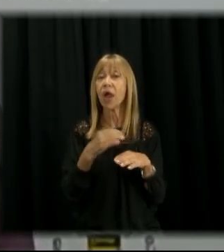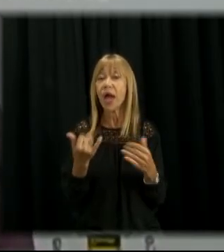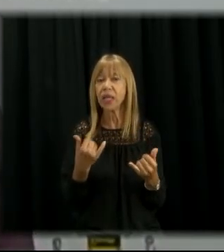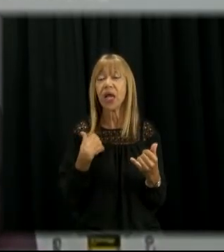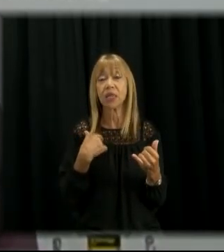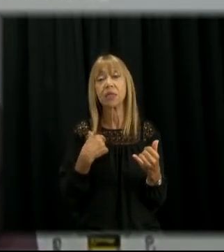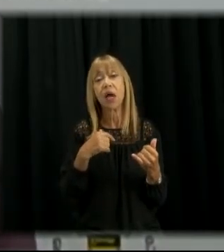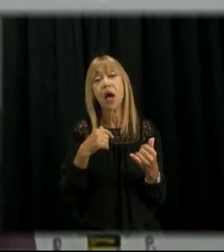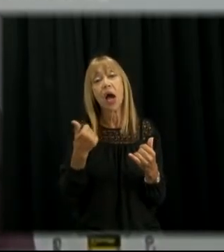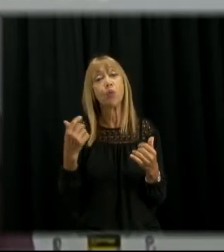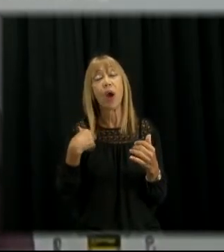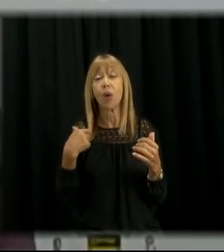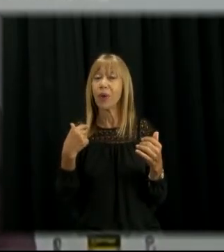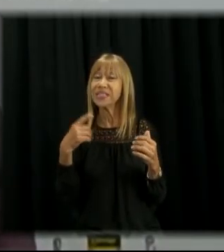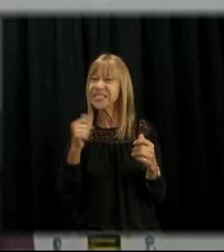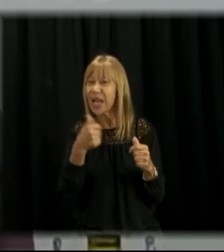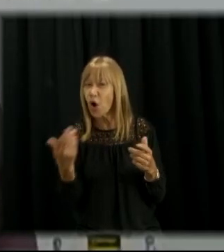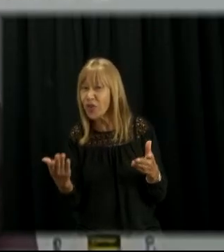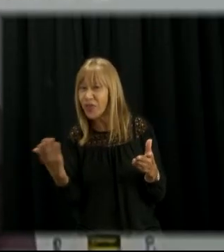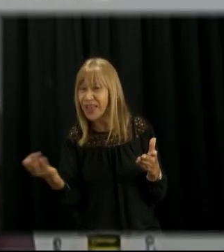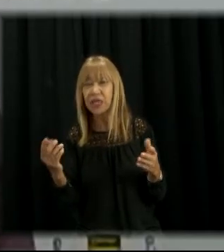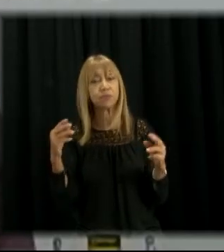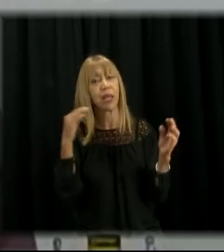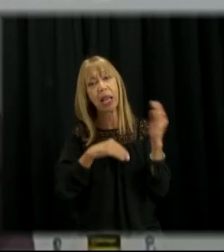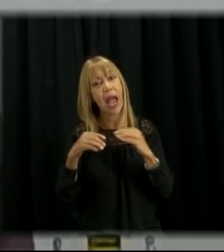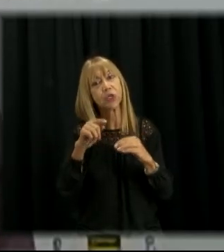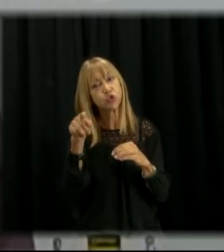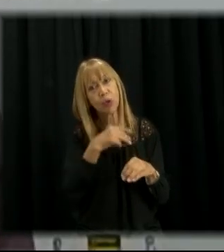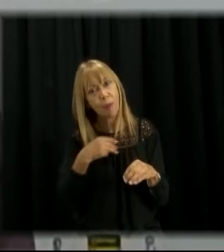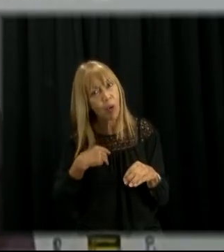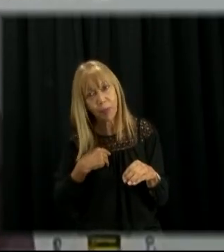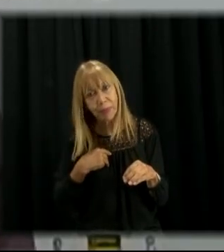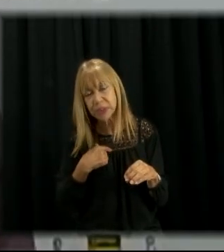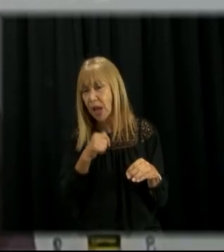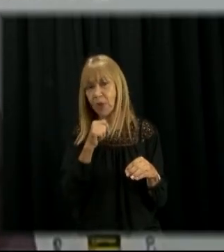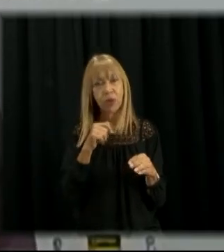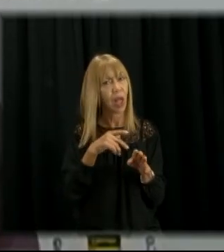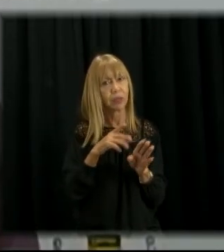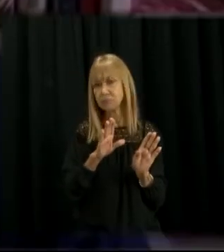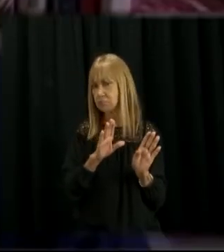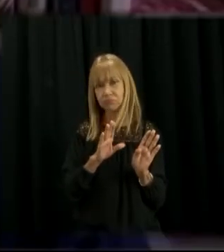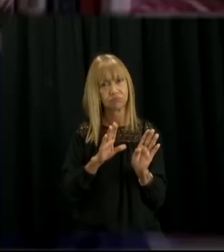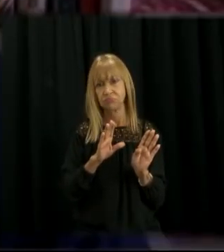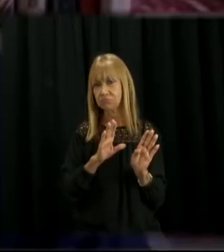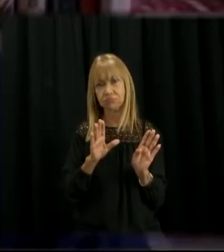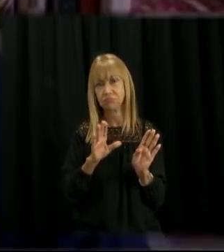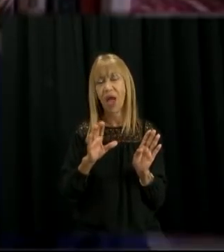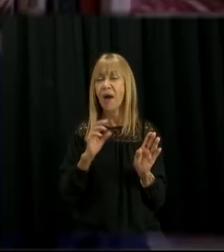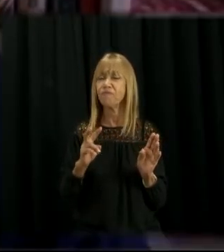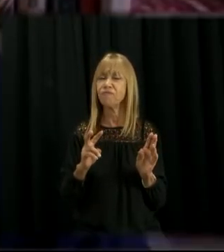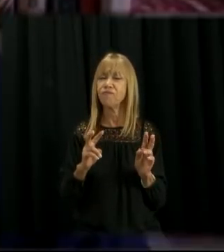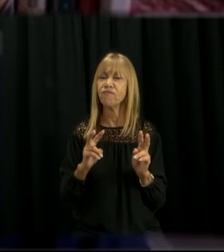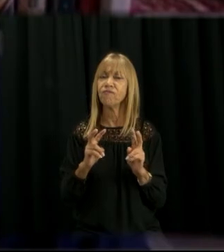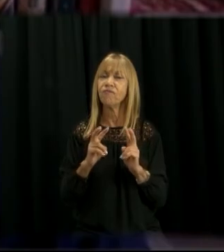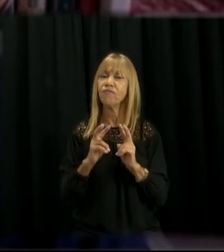los resultados que hemos tenido antes. Sería mentira la Junta y no soy así como